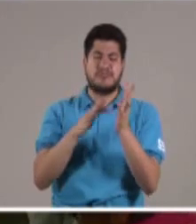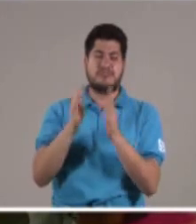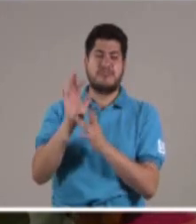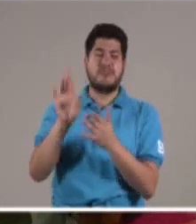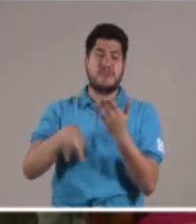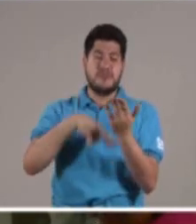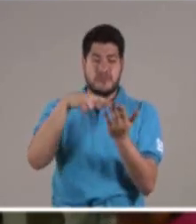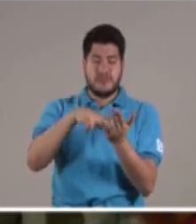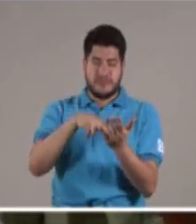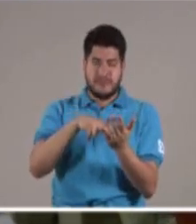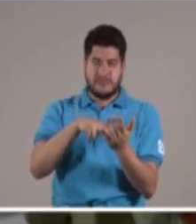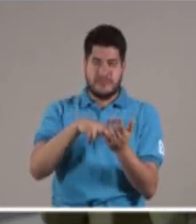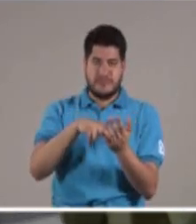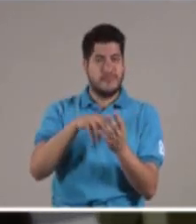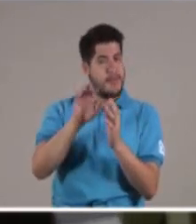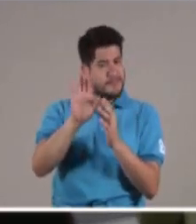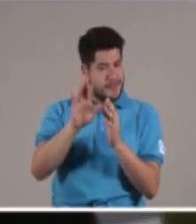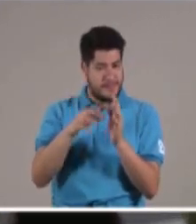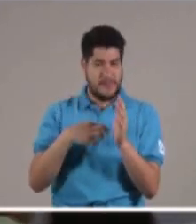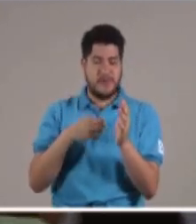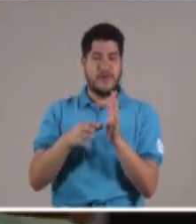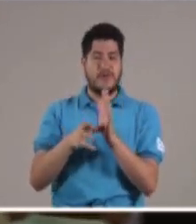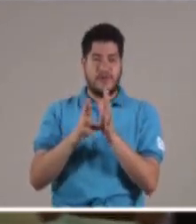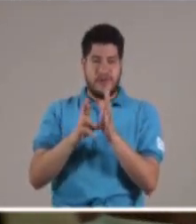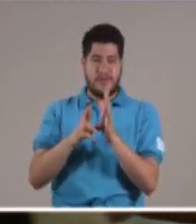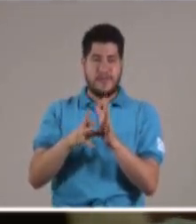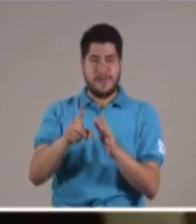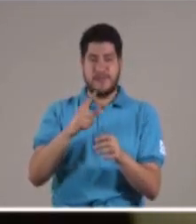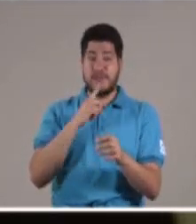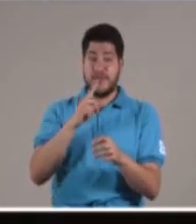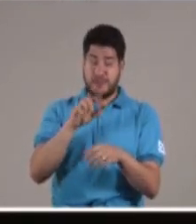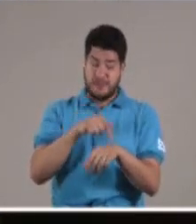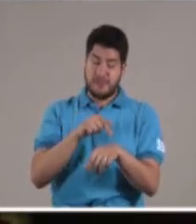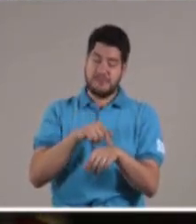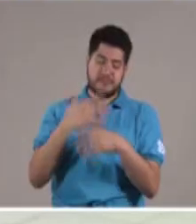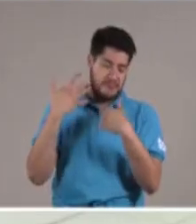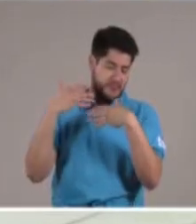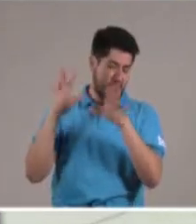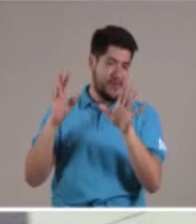enfatizar un poquitito esto usted me dijo que tenía tiempo así que aguantes